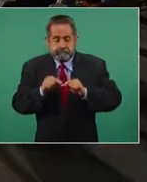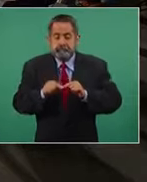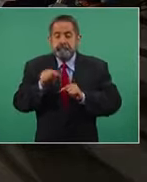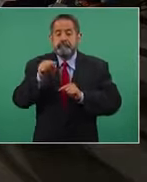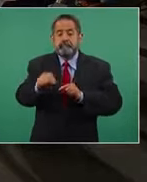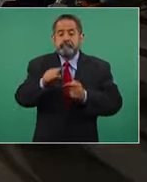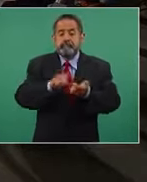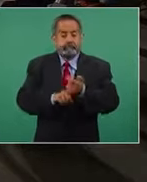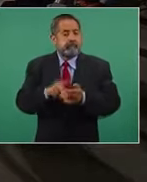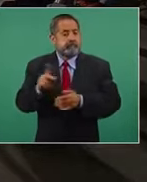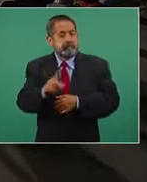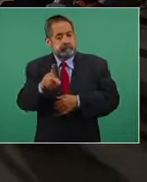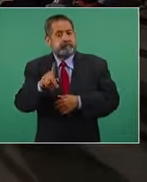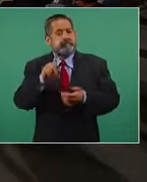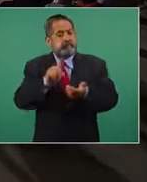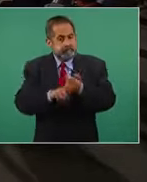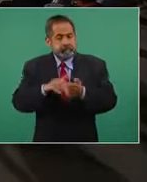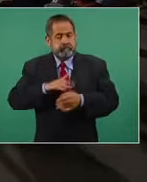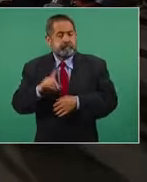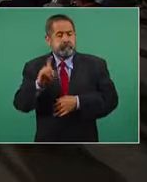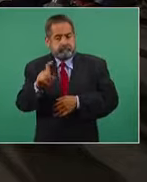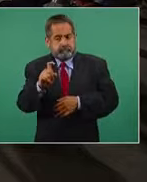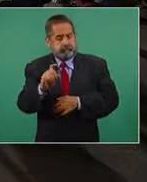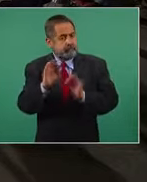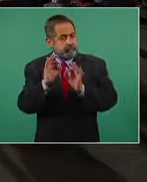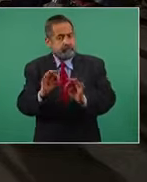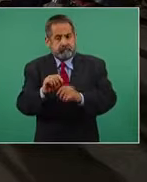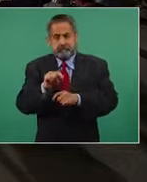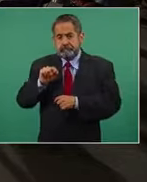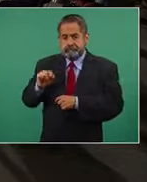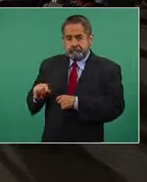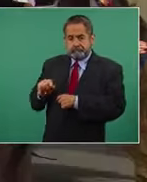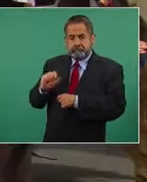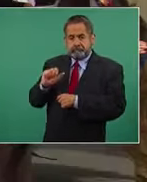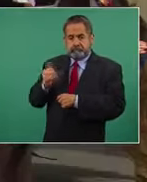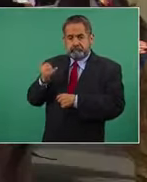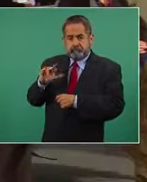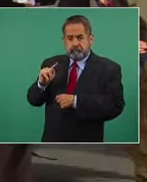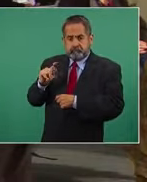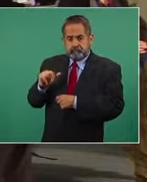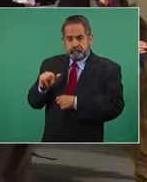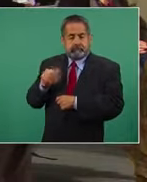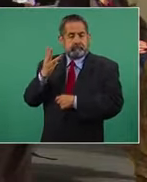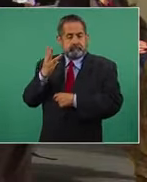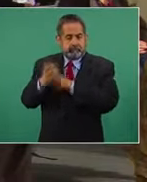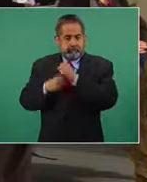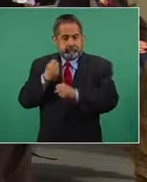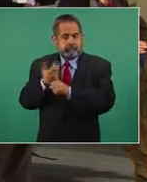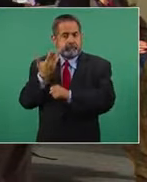poblado sí toma agua y Ayutla sigue sin agua, 3 años, 10 meses sin agua.